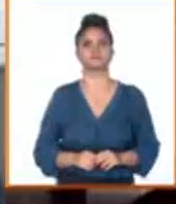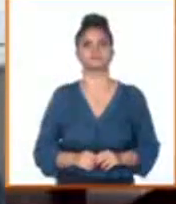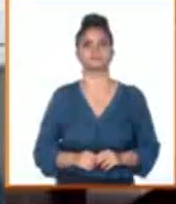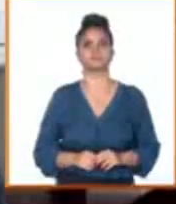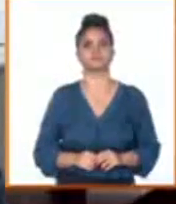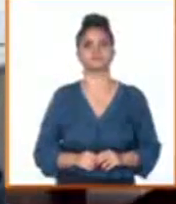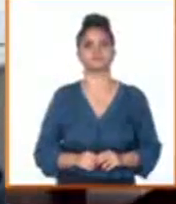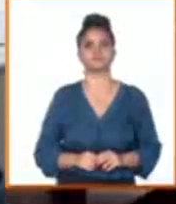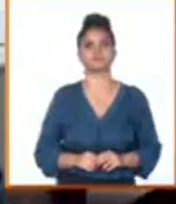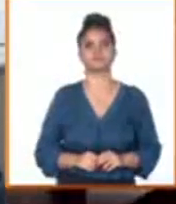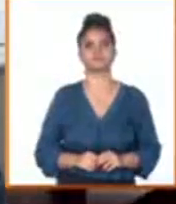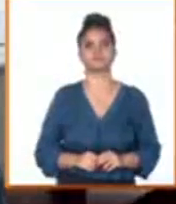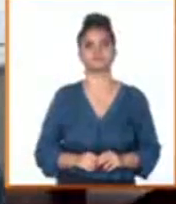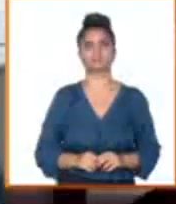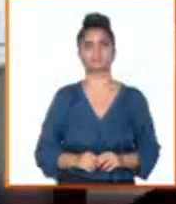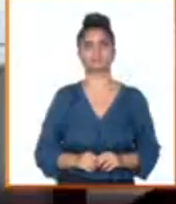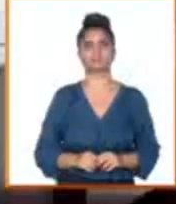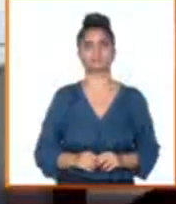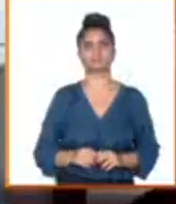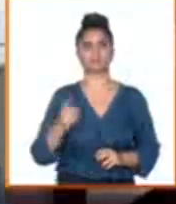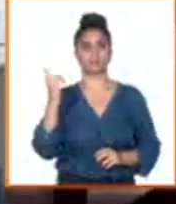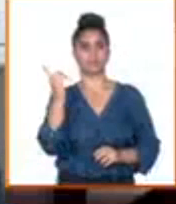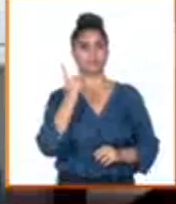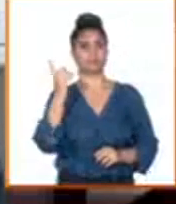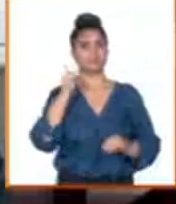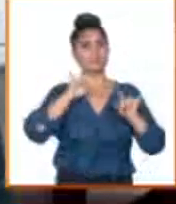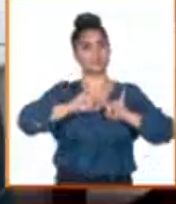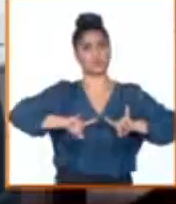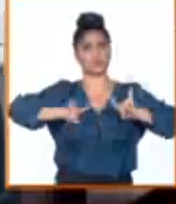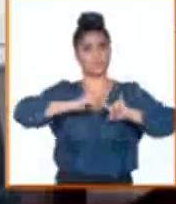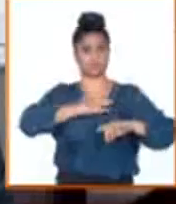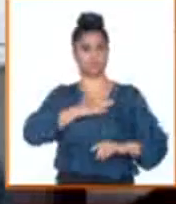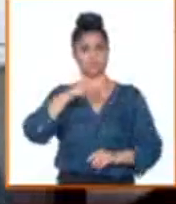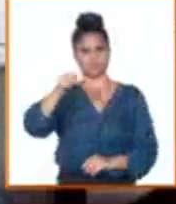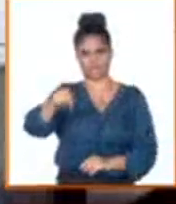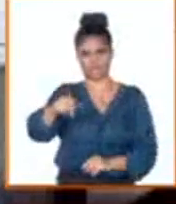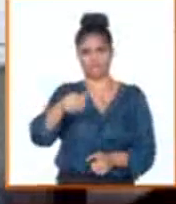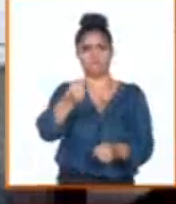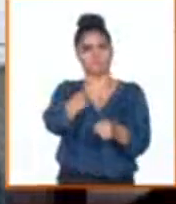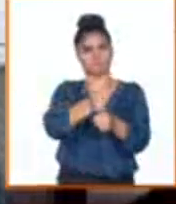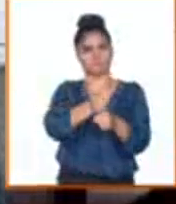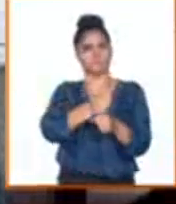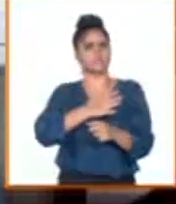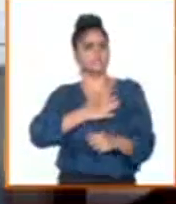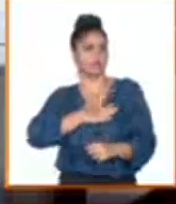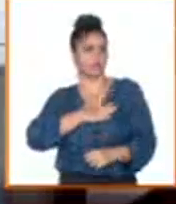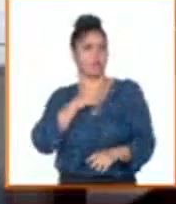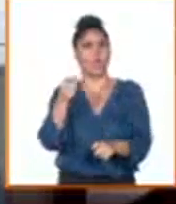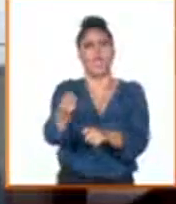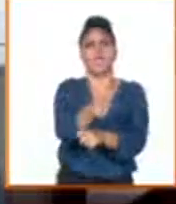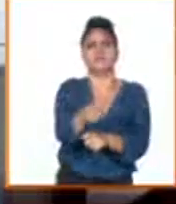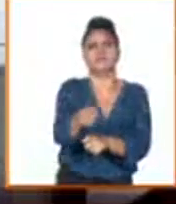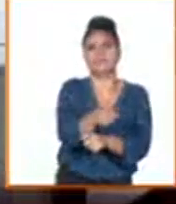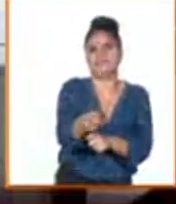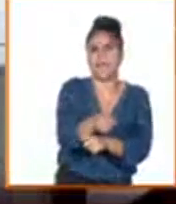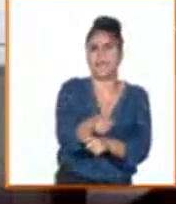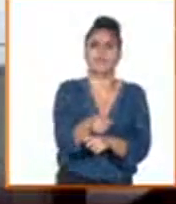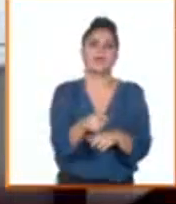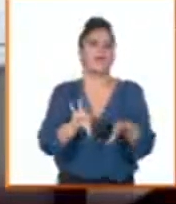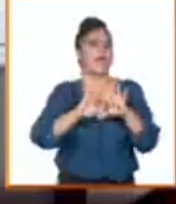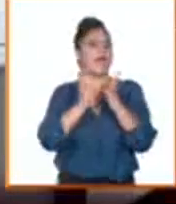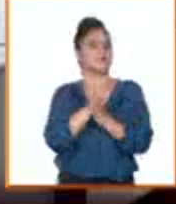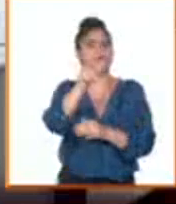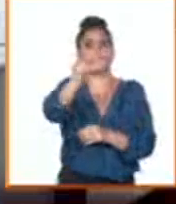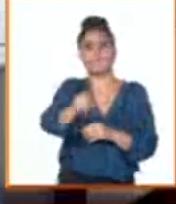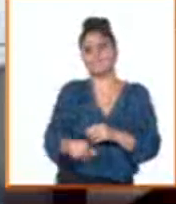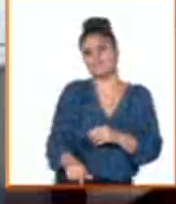Nosotros como universidad estamos aquí. Es nuestra función formar no solo profesionales en la